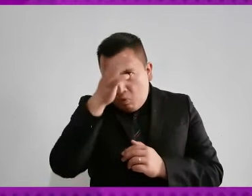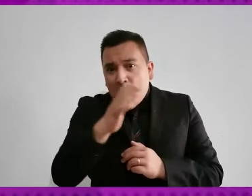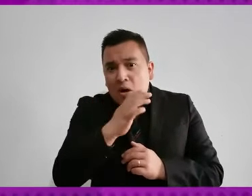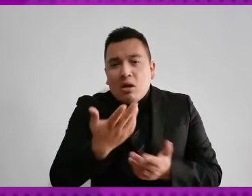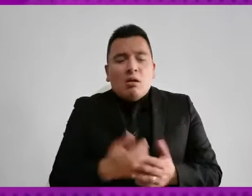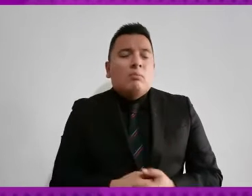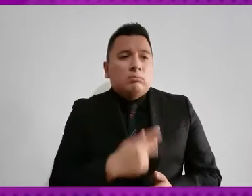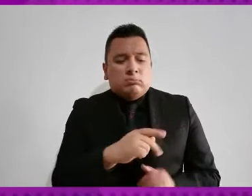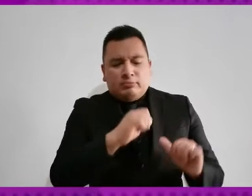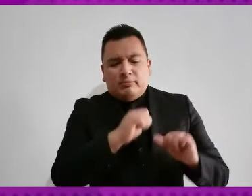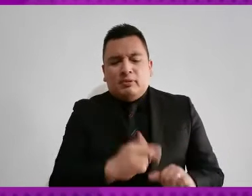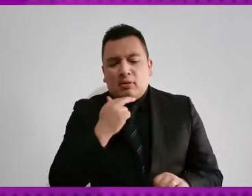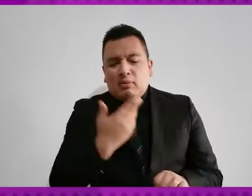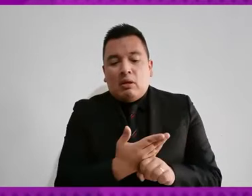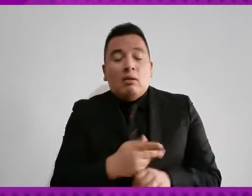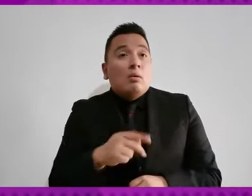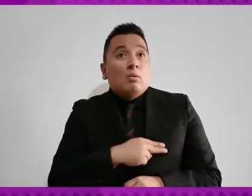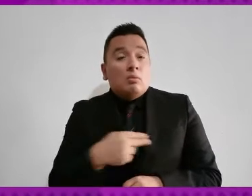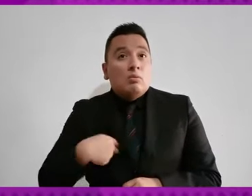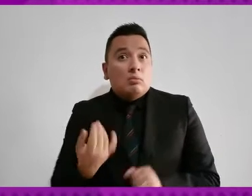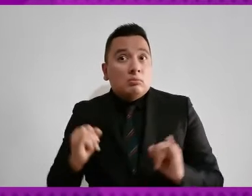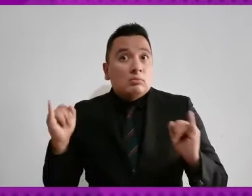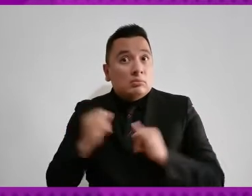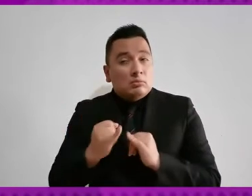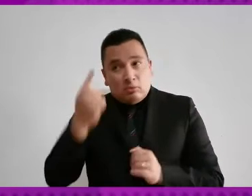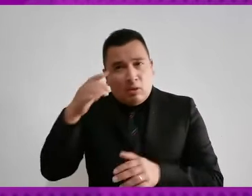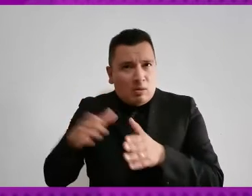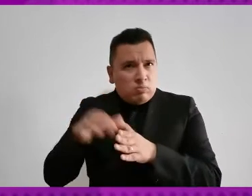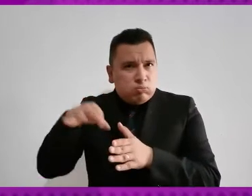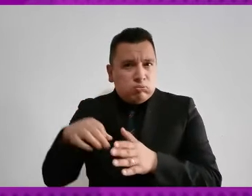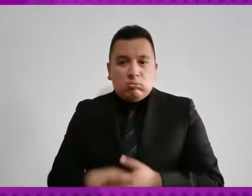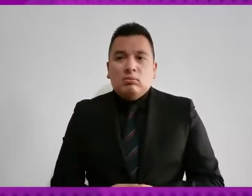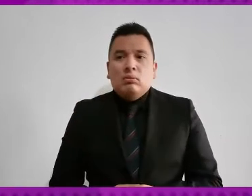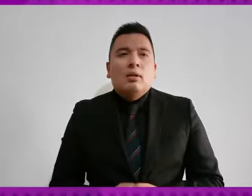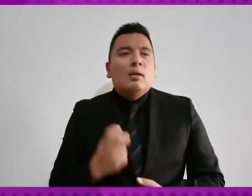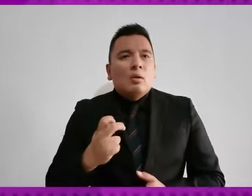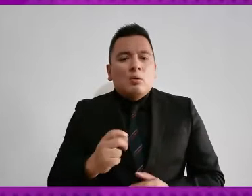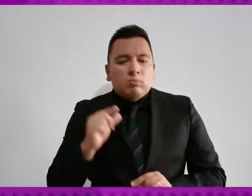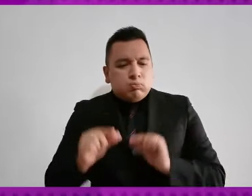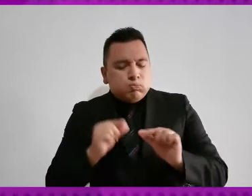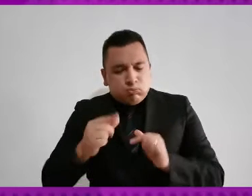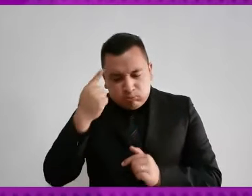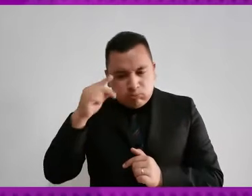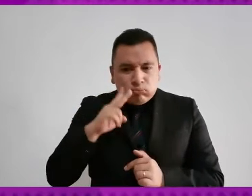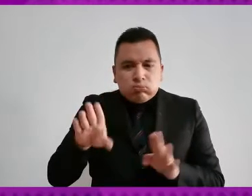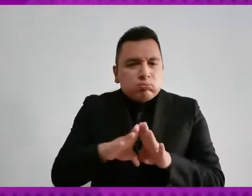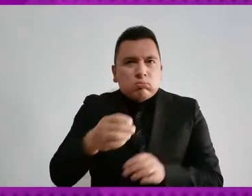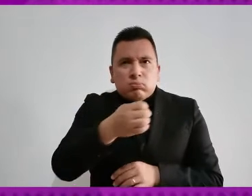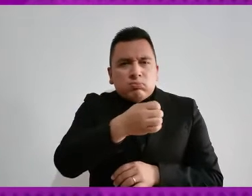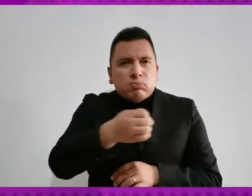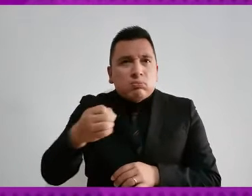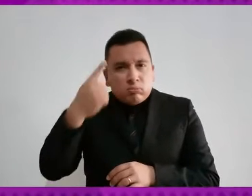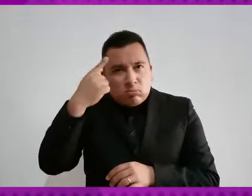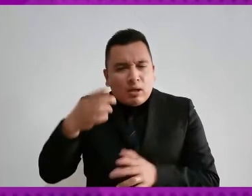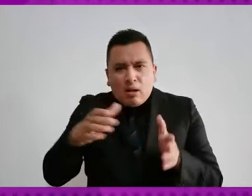ustedes como autoridad electoral local, nosotros como Instituto Nacional Electoral, en este andamiaje de lo que son las elecciones, donde